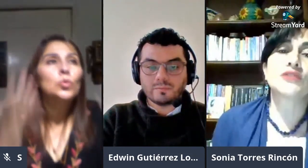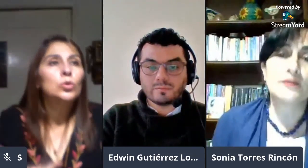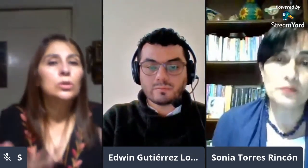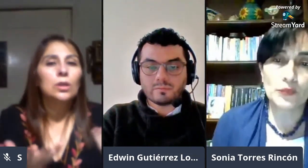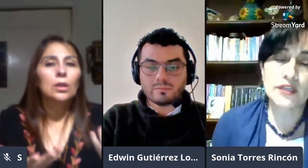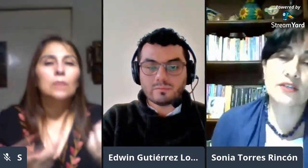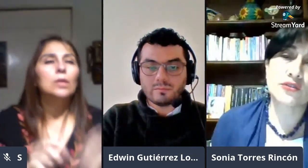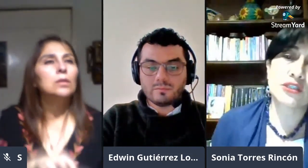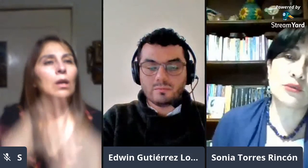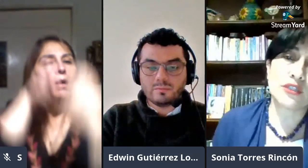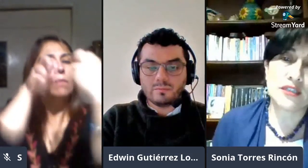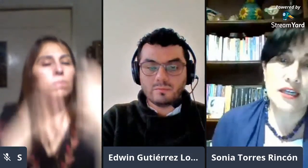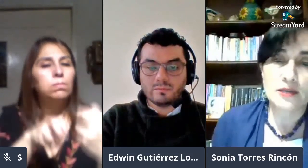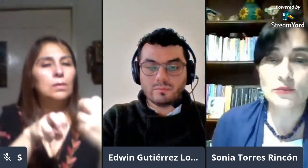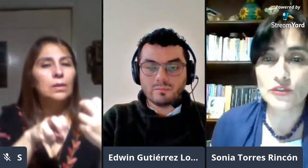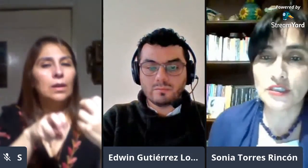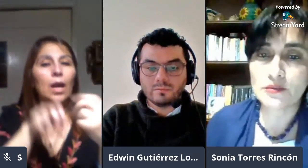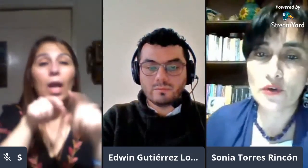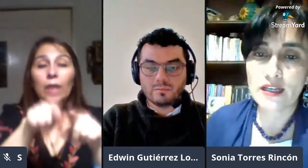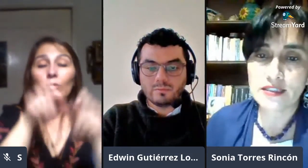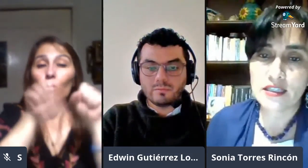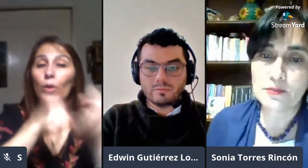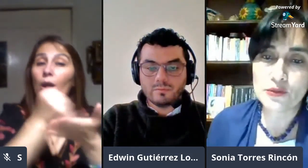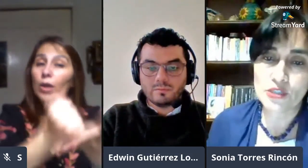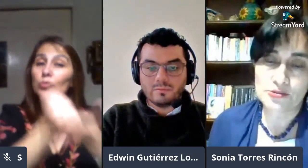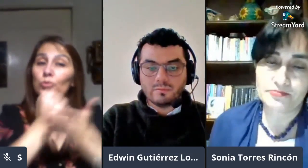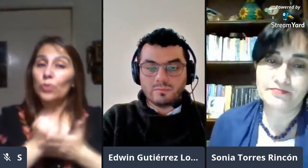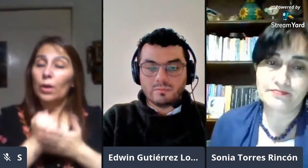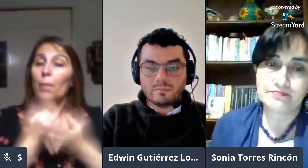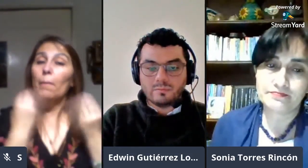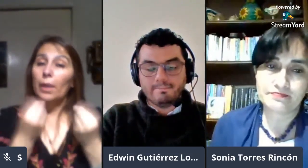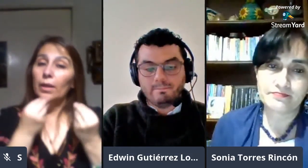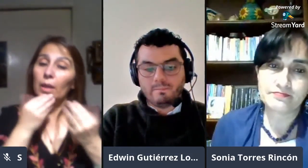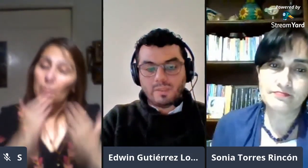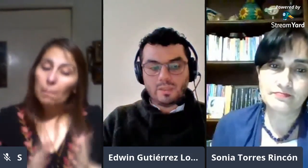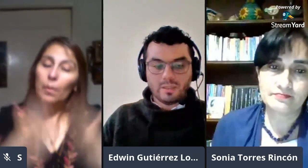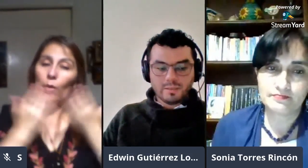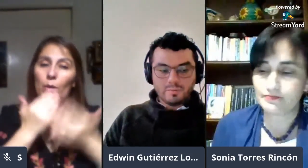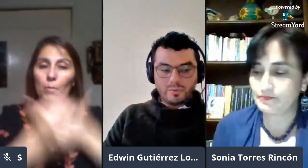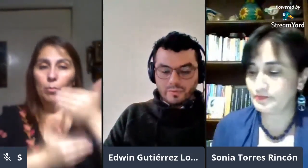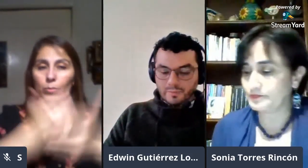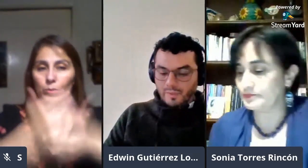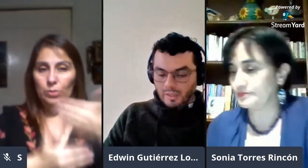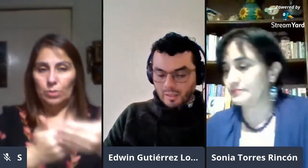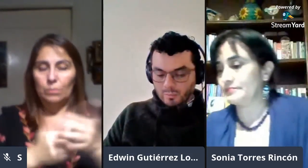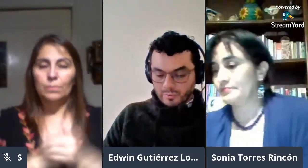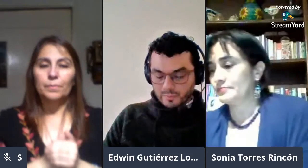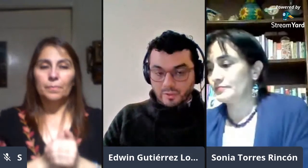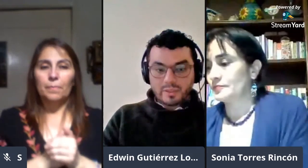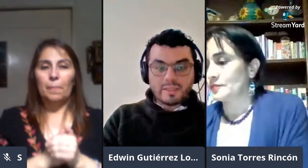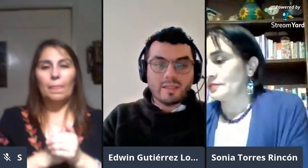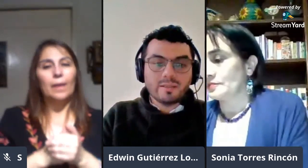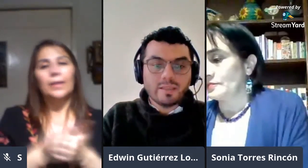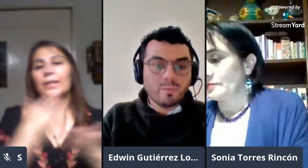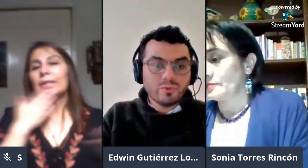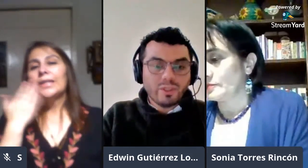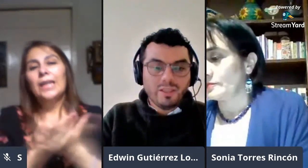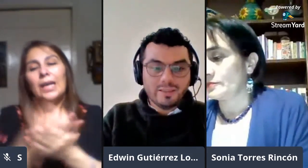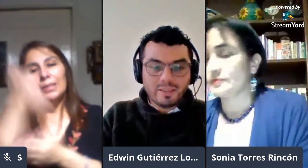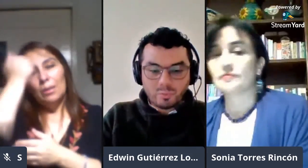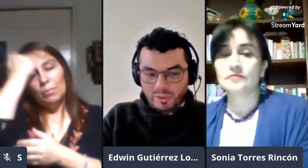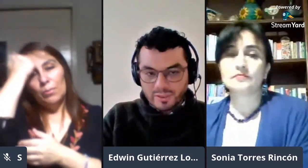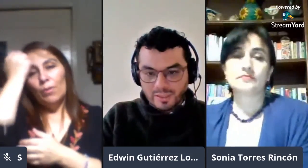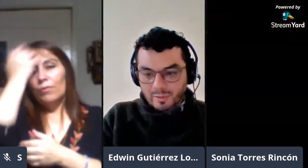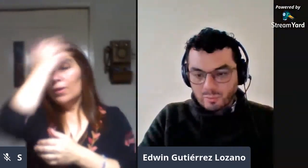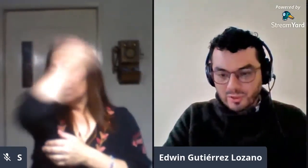al otro o a la otra puede contribuir muchísimo a este proceso. Gracias, profe. Bueno, creo que ya llegamos